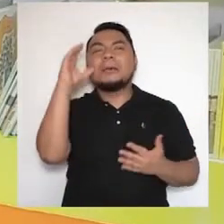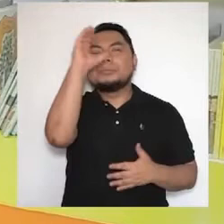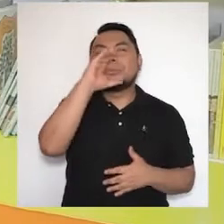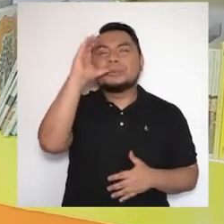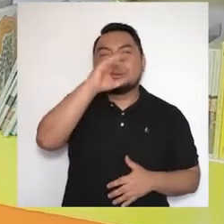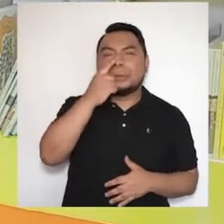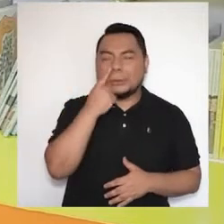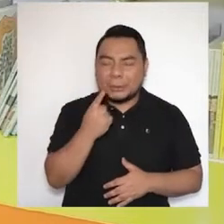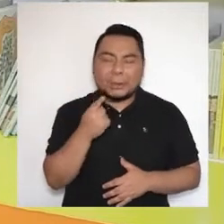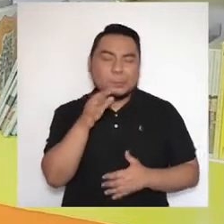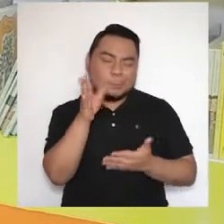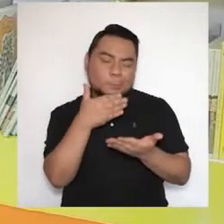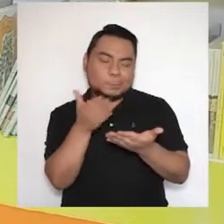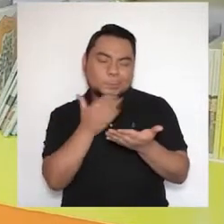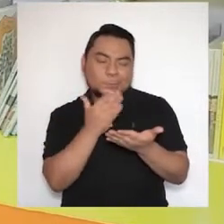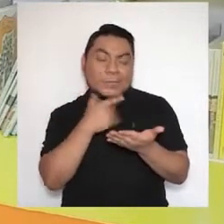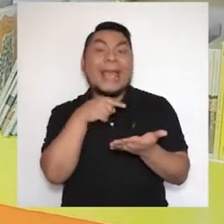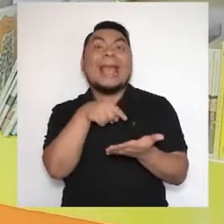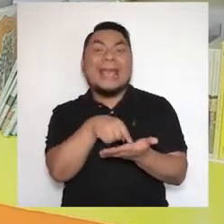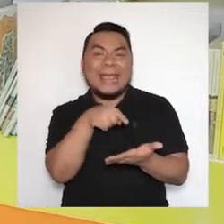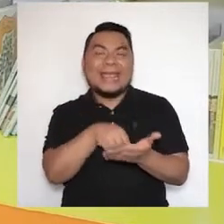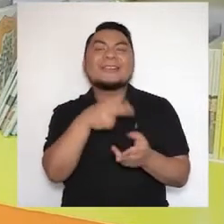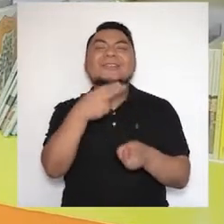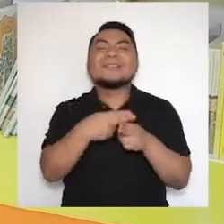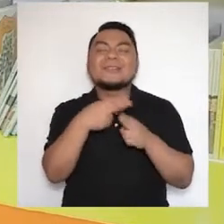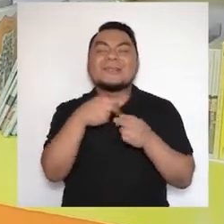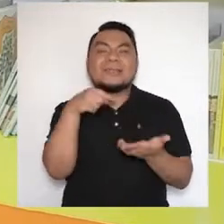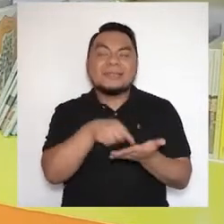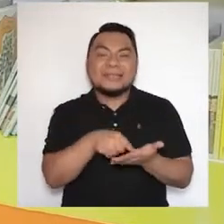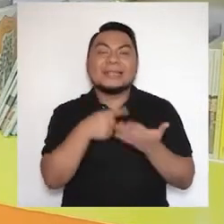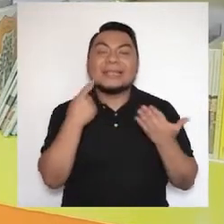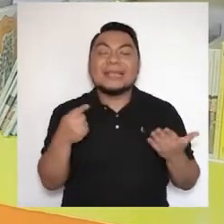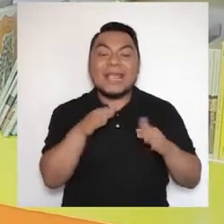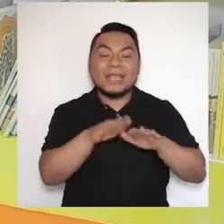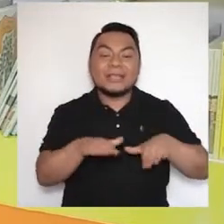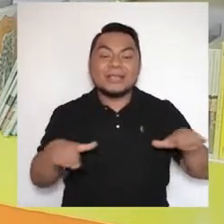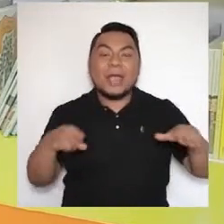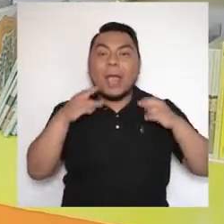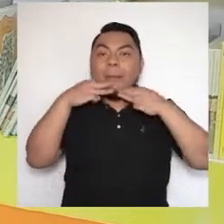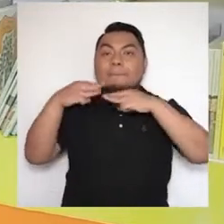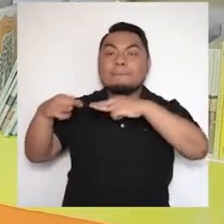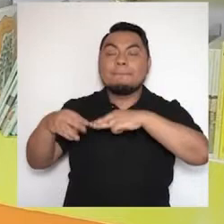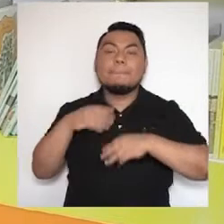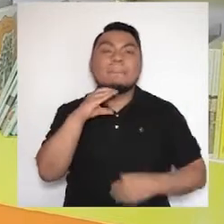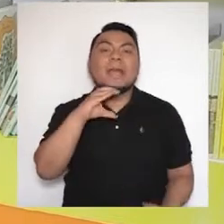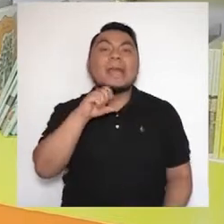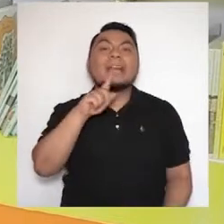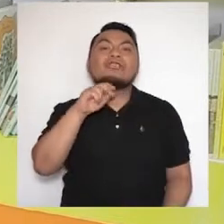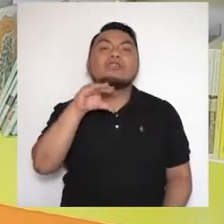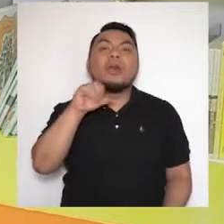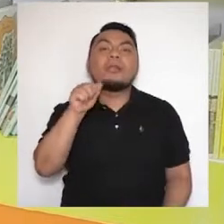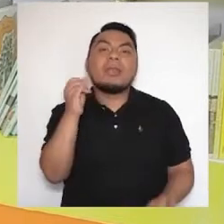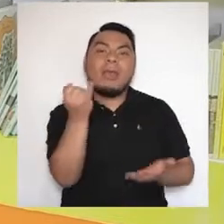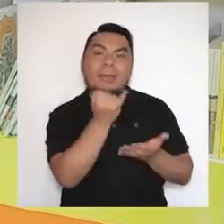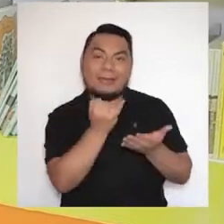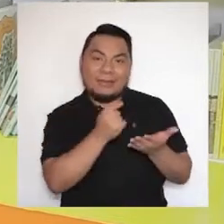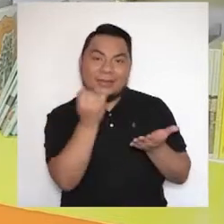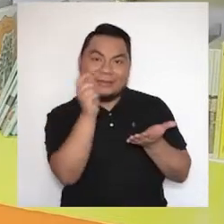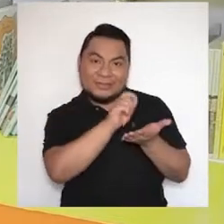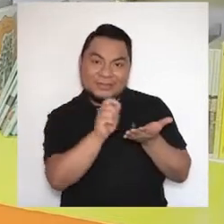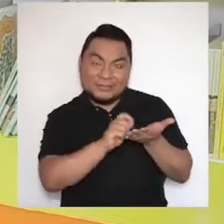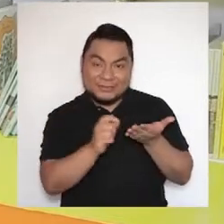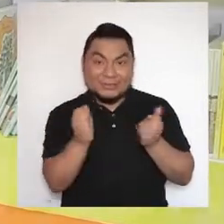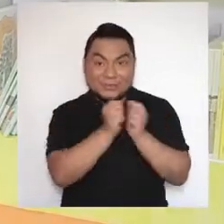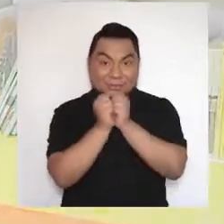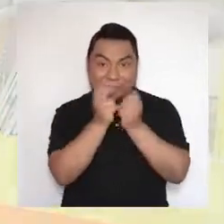uno... Aquí está. Se llama La niña y el mar, de Carlota Carvalho de Núñez. ¿Lo